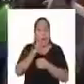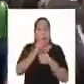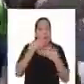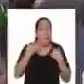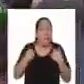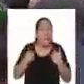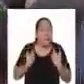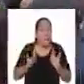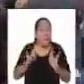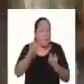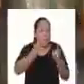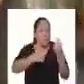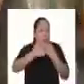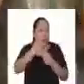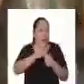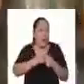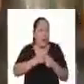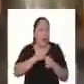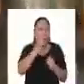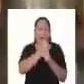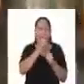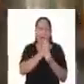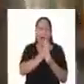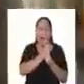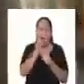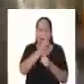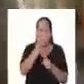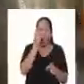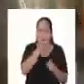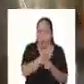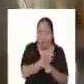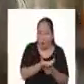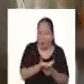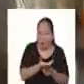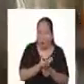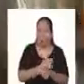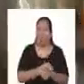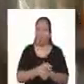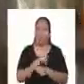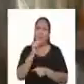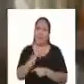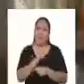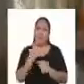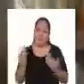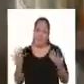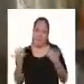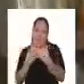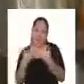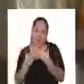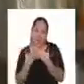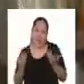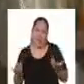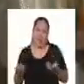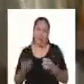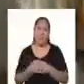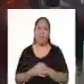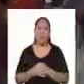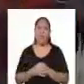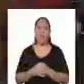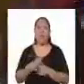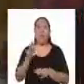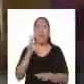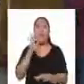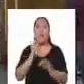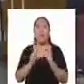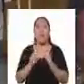tenga y que no combine y que no relacione esta economía formal y la informal, ¿no? Encontramos